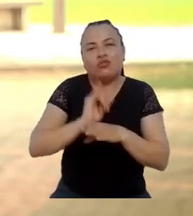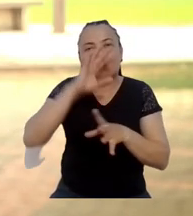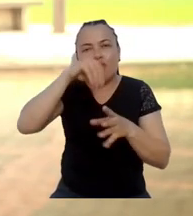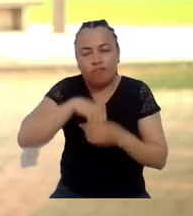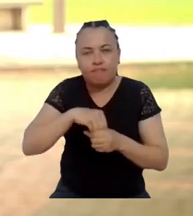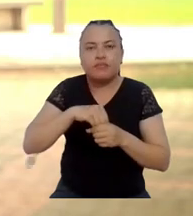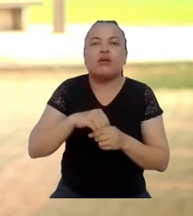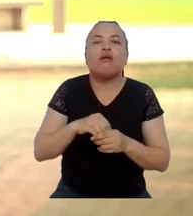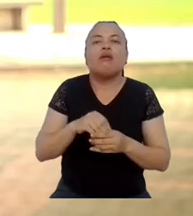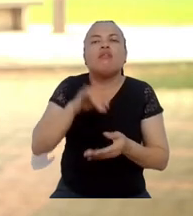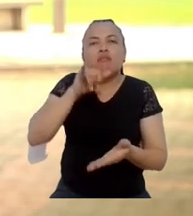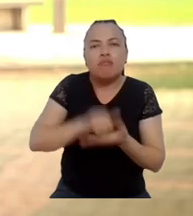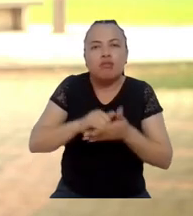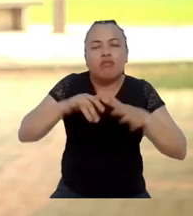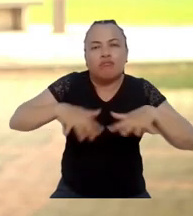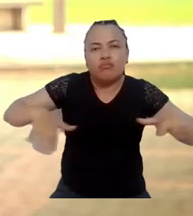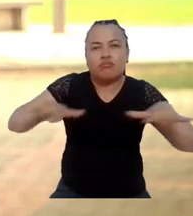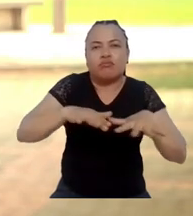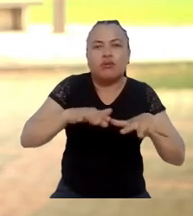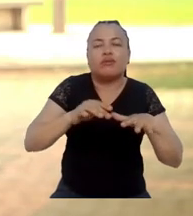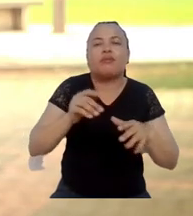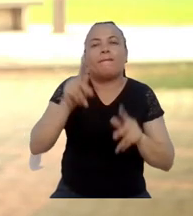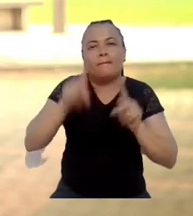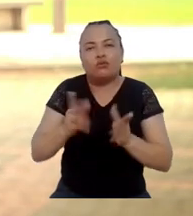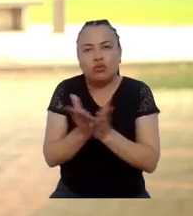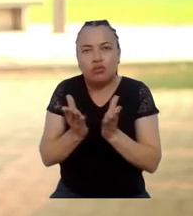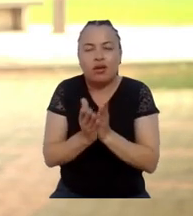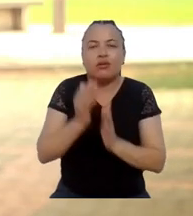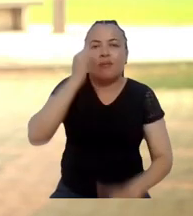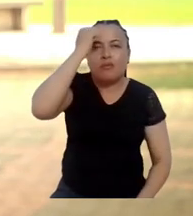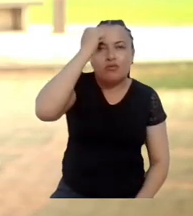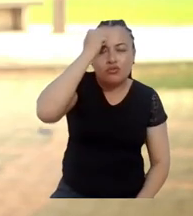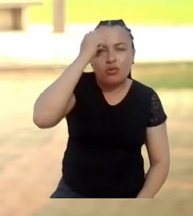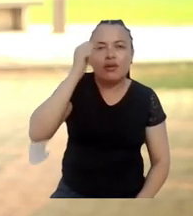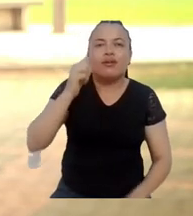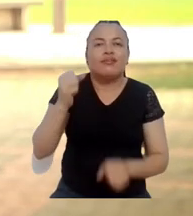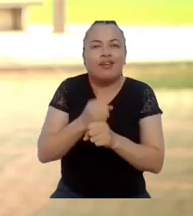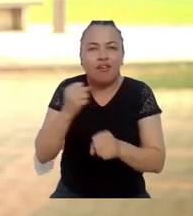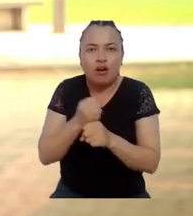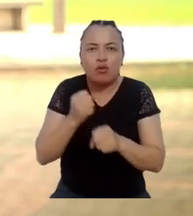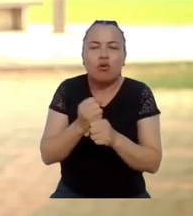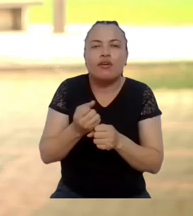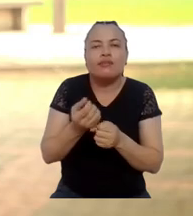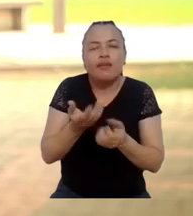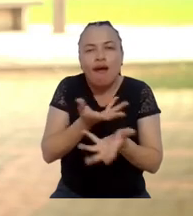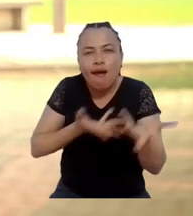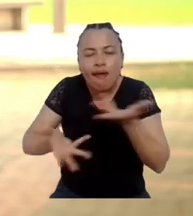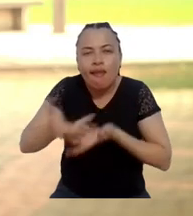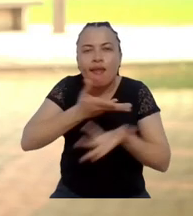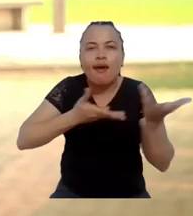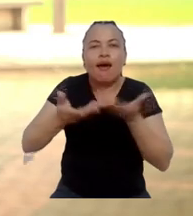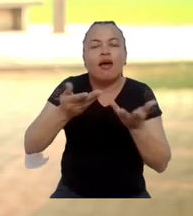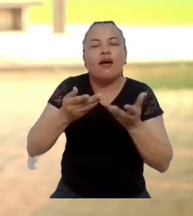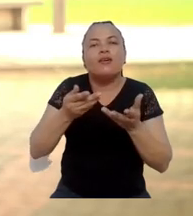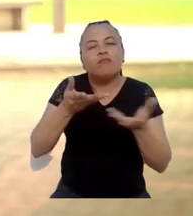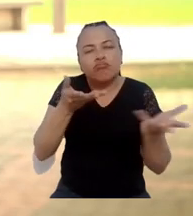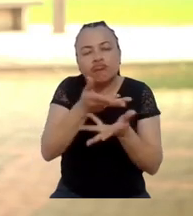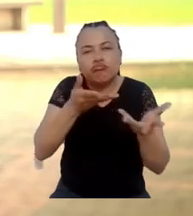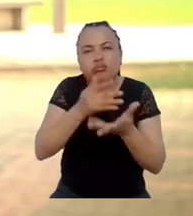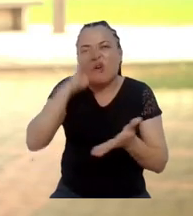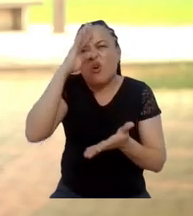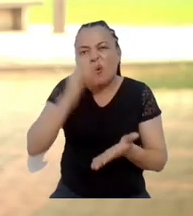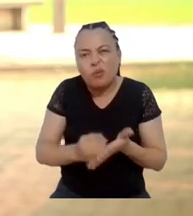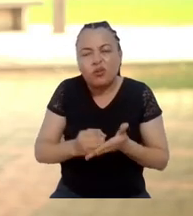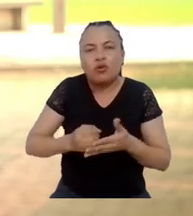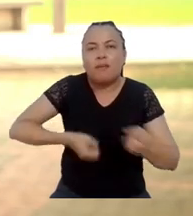en los cuales estudiantes docentes y funcionarios han podido debatir manifestar sus opiniones